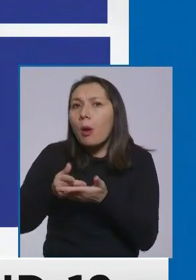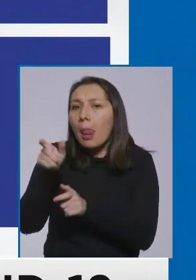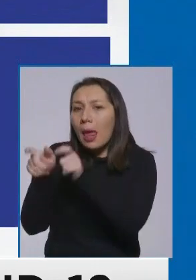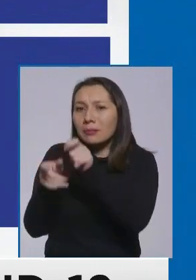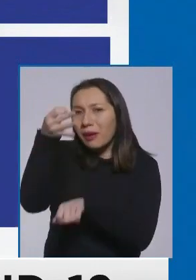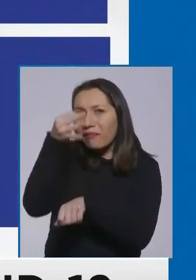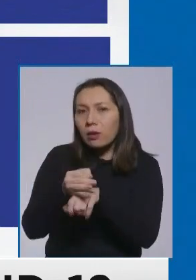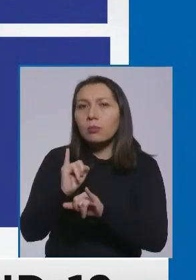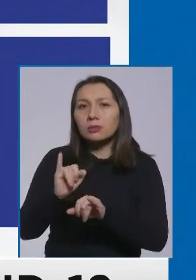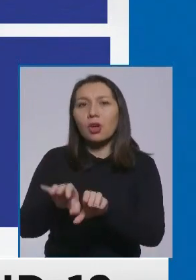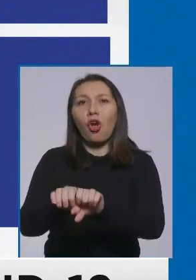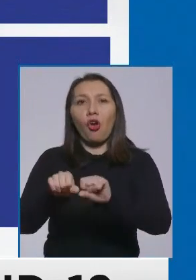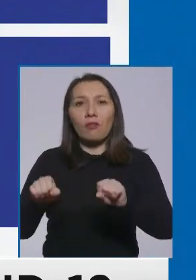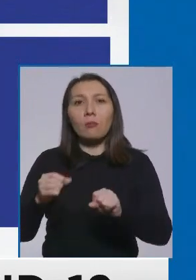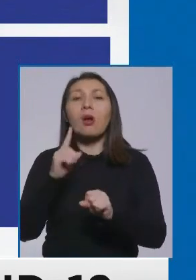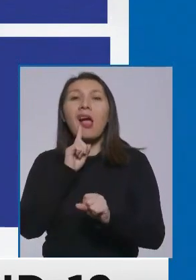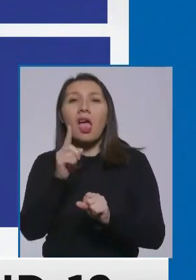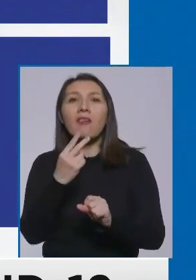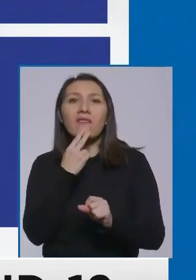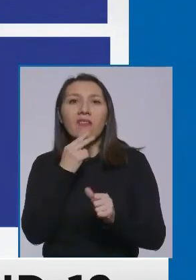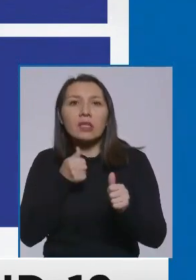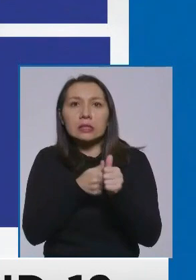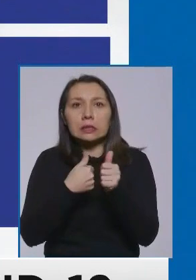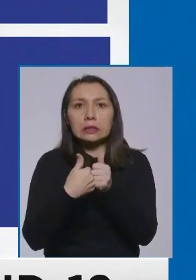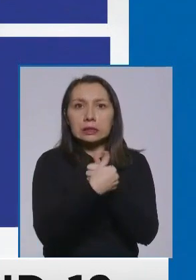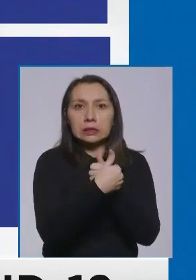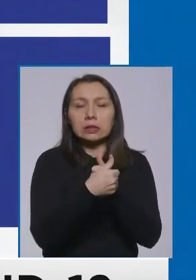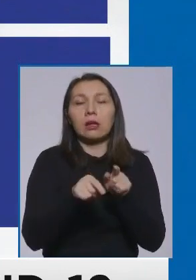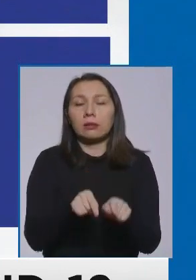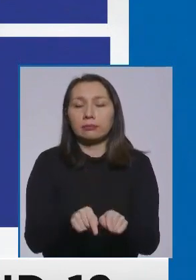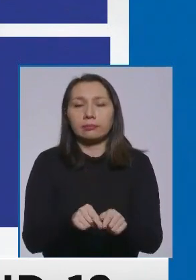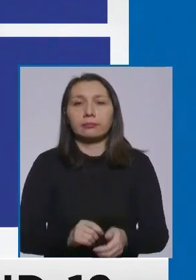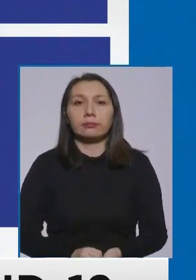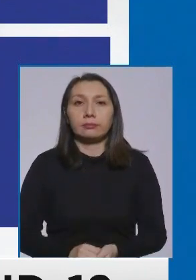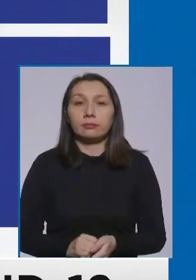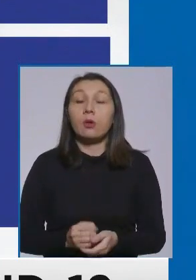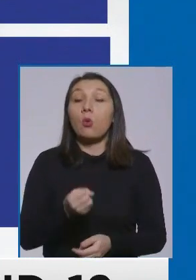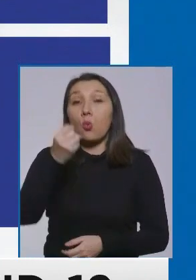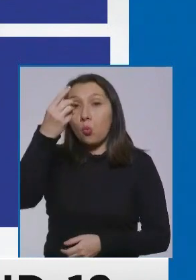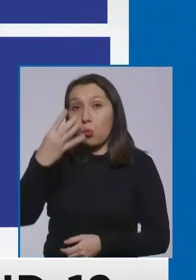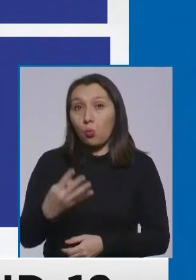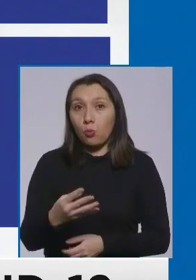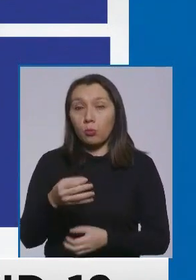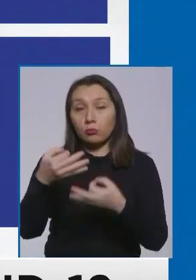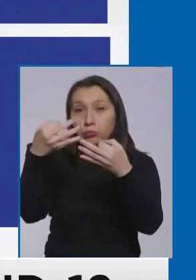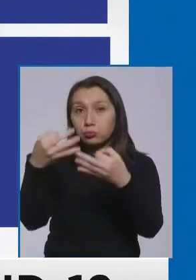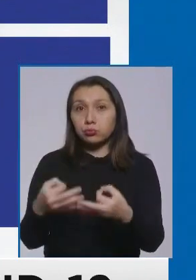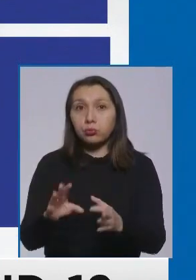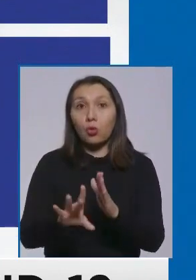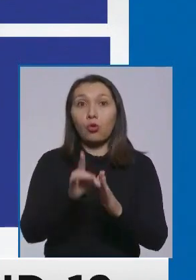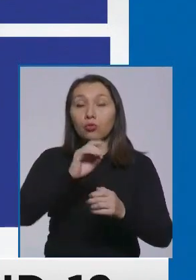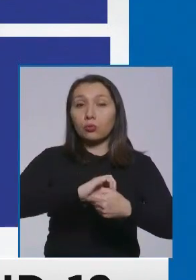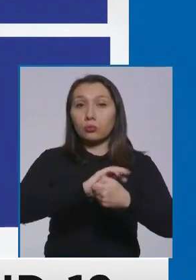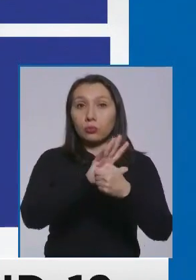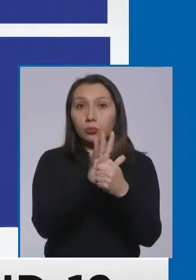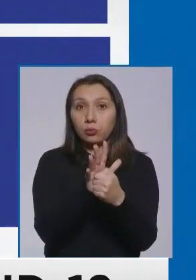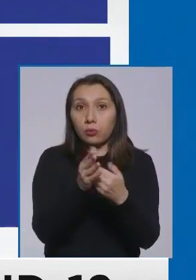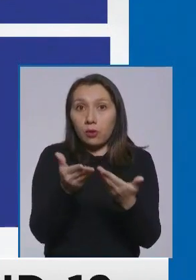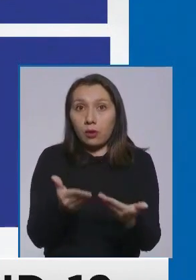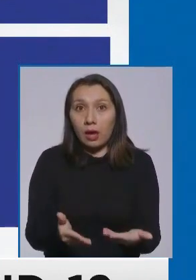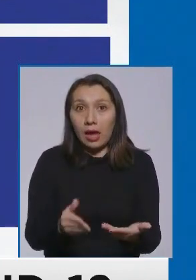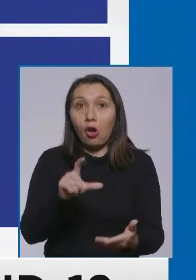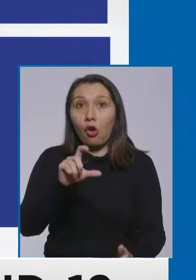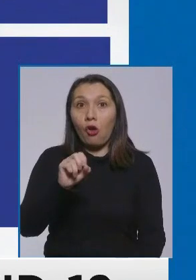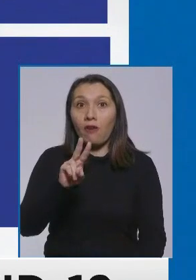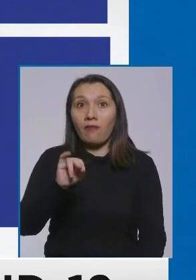las personas confirmadas y de sus contactos estrechos con respecto a la cifra total de personas diagnosticadas con kobe 19